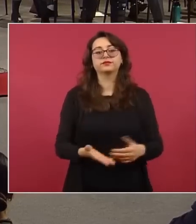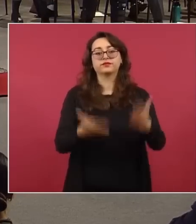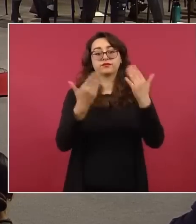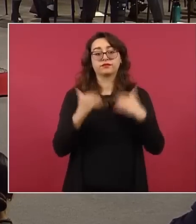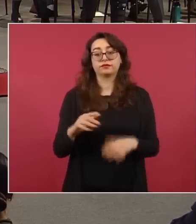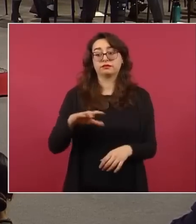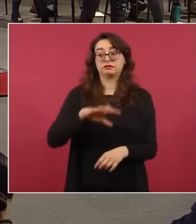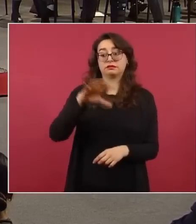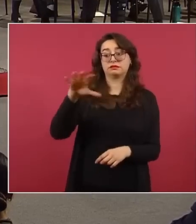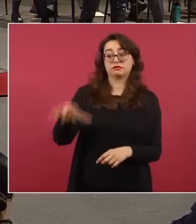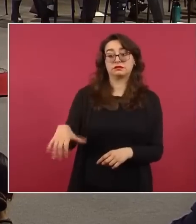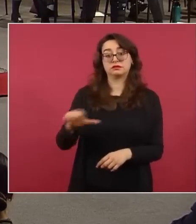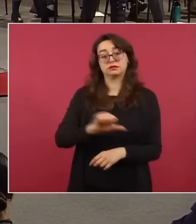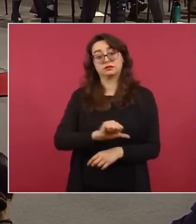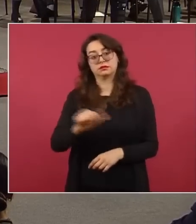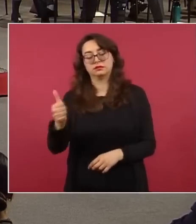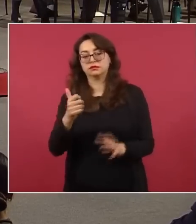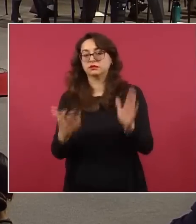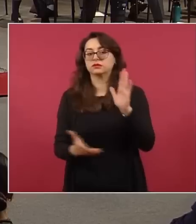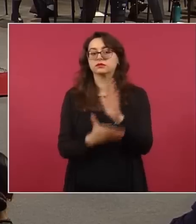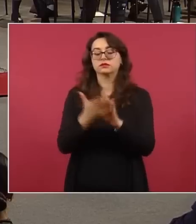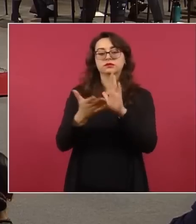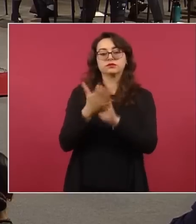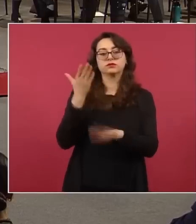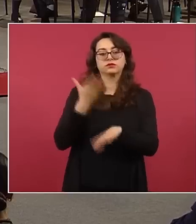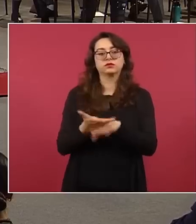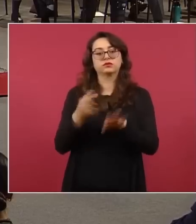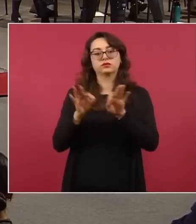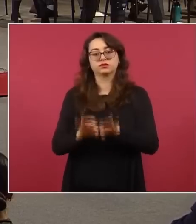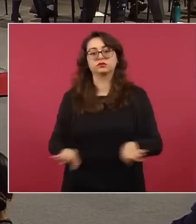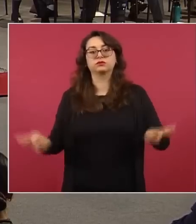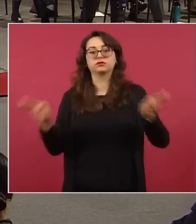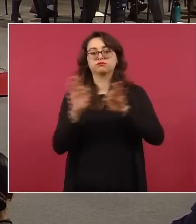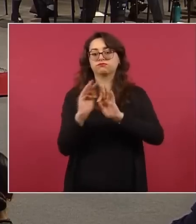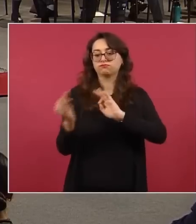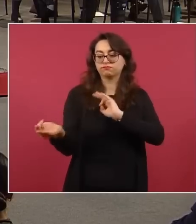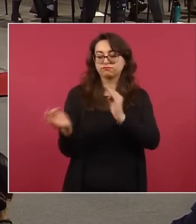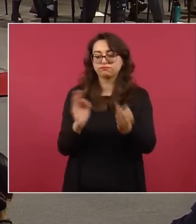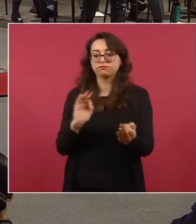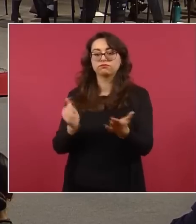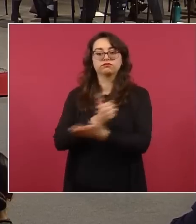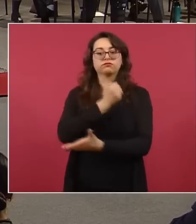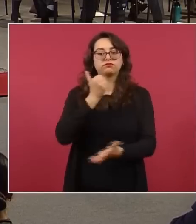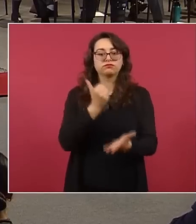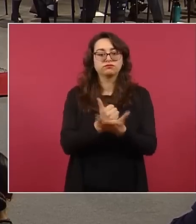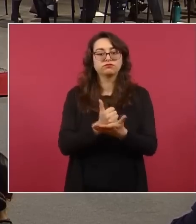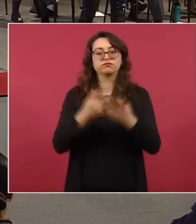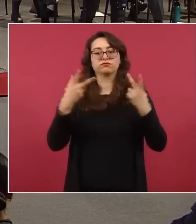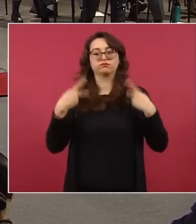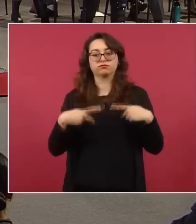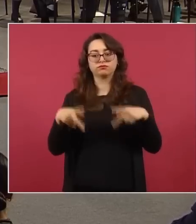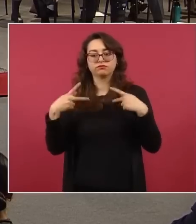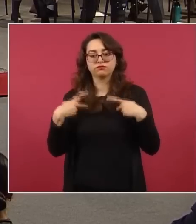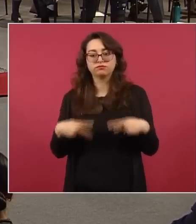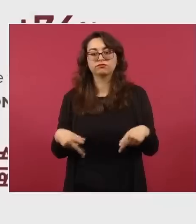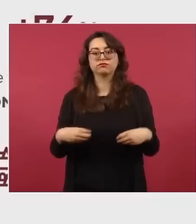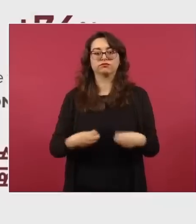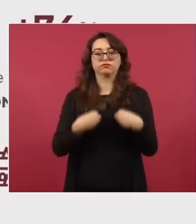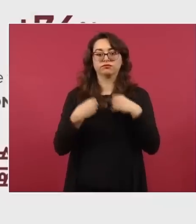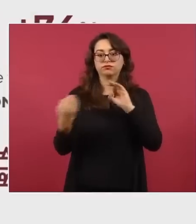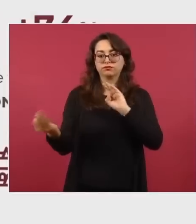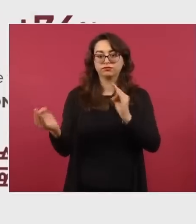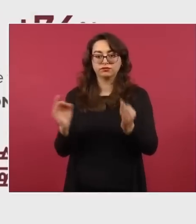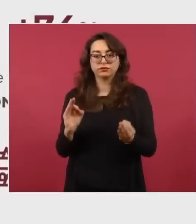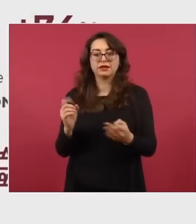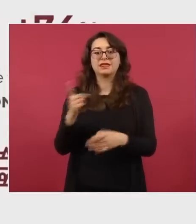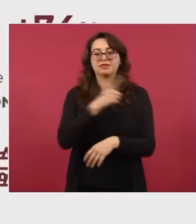más importantes también probablemente son los viaductos urbanos los vientos urbanos es una solución de integración del